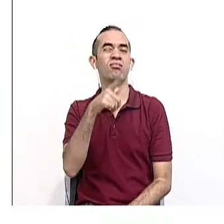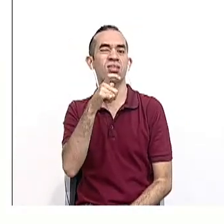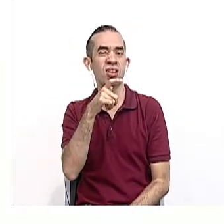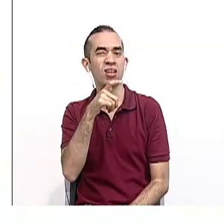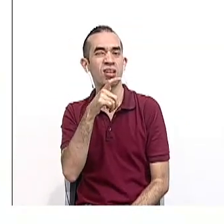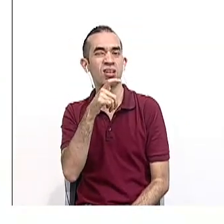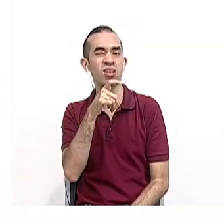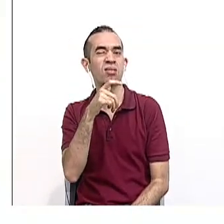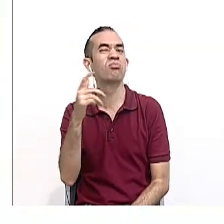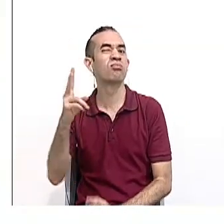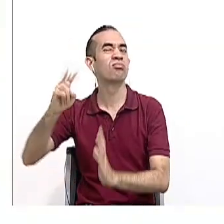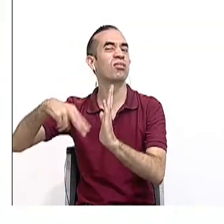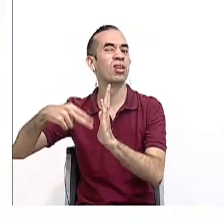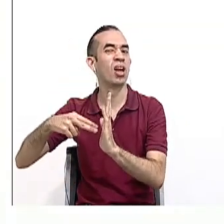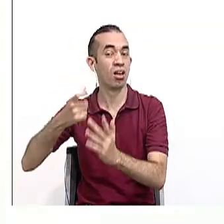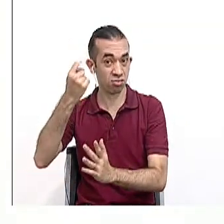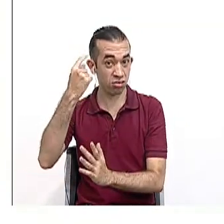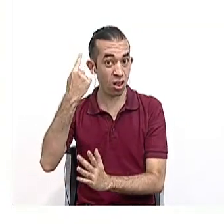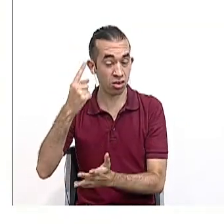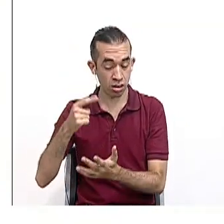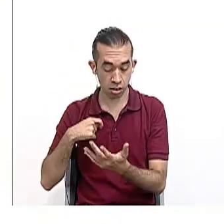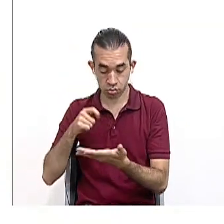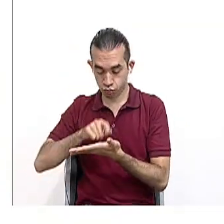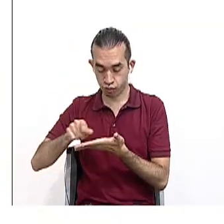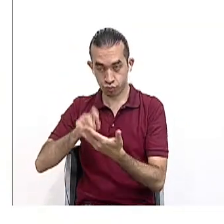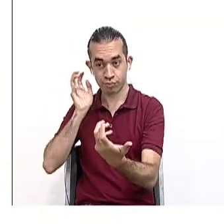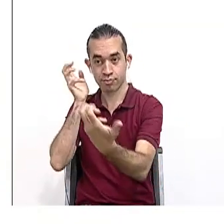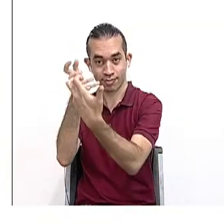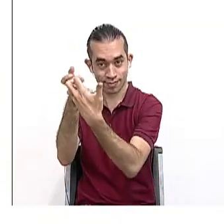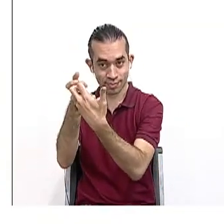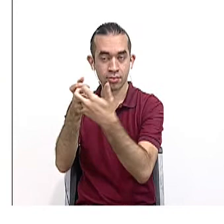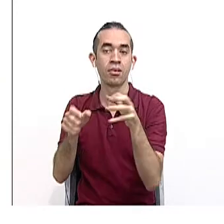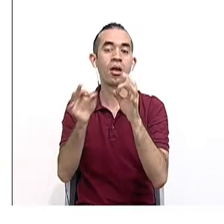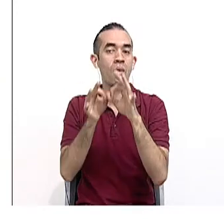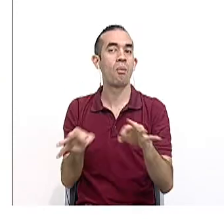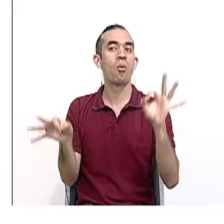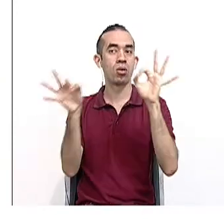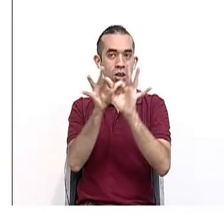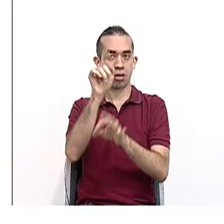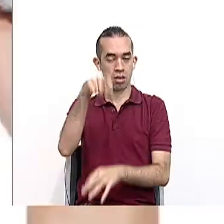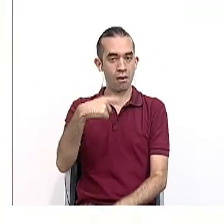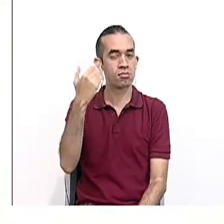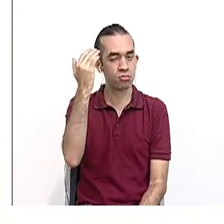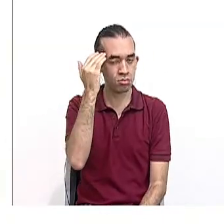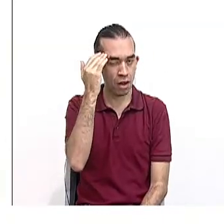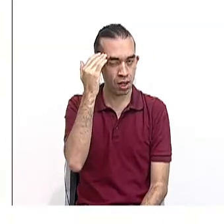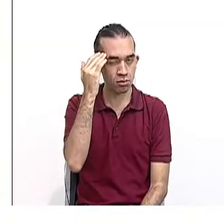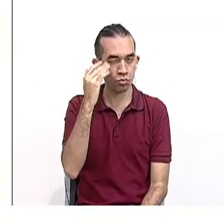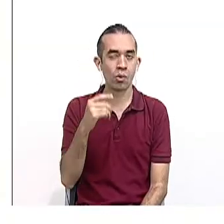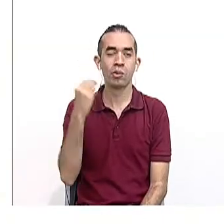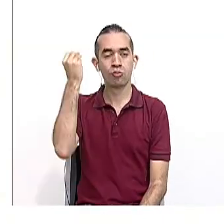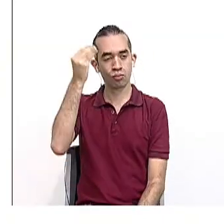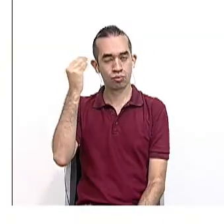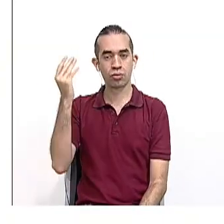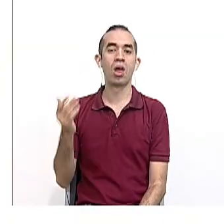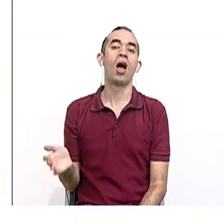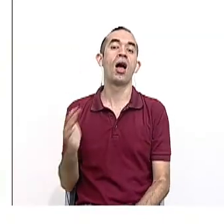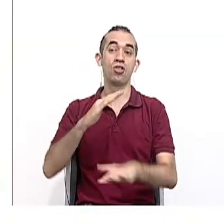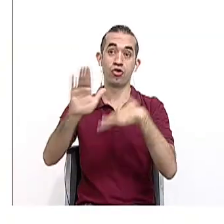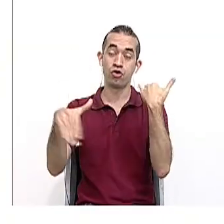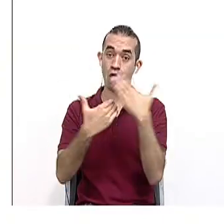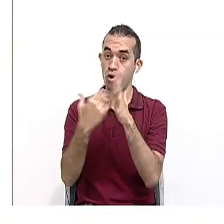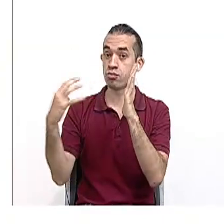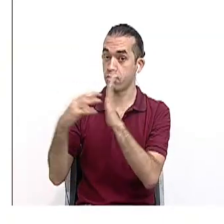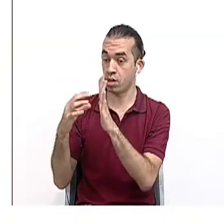mis palabras? Por lo que se hace importante recapacitar que todos los textos son